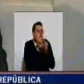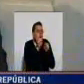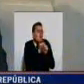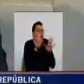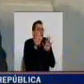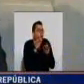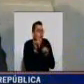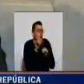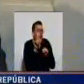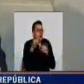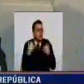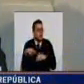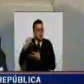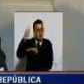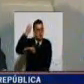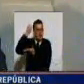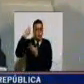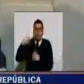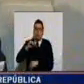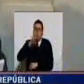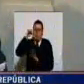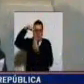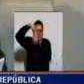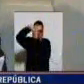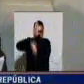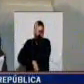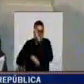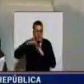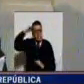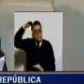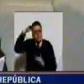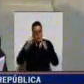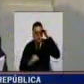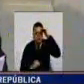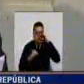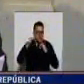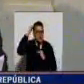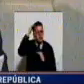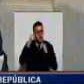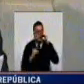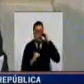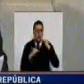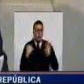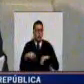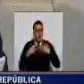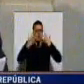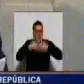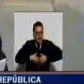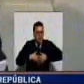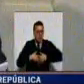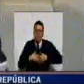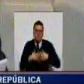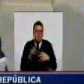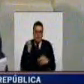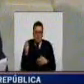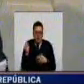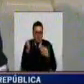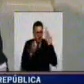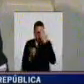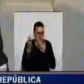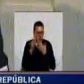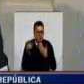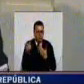estructura de su capital es increíblemente compleja y cambia constantemente. Esto hace que la compañía no pueda analizarse si es que